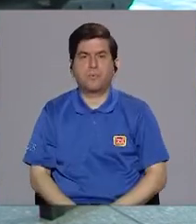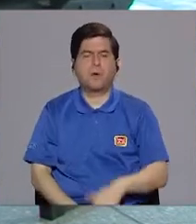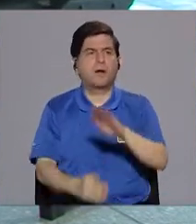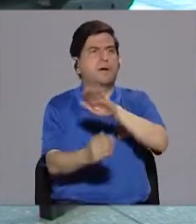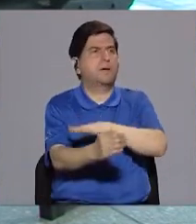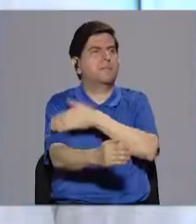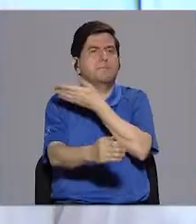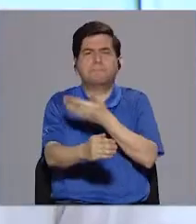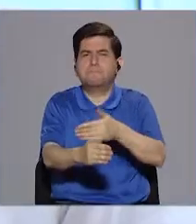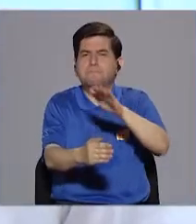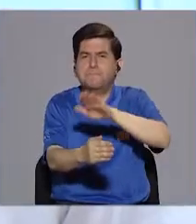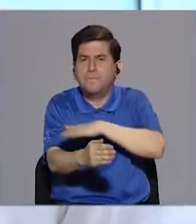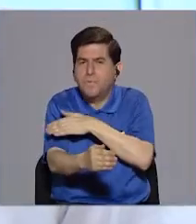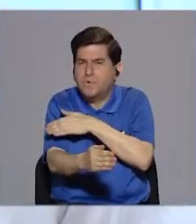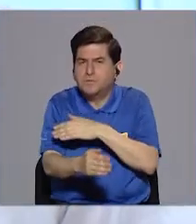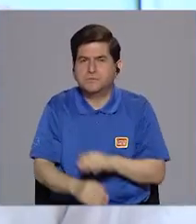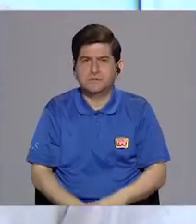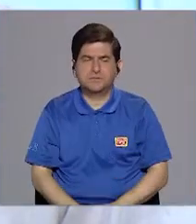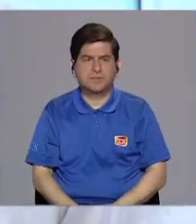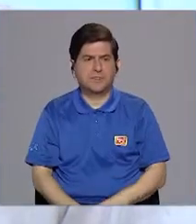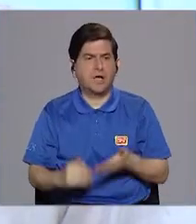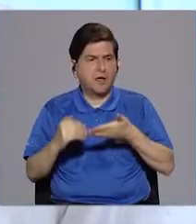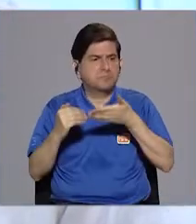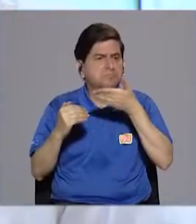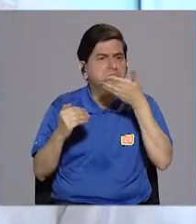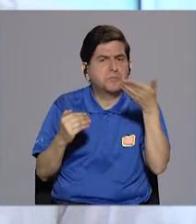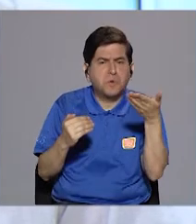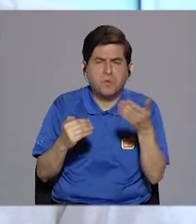música a hacer cosas